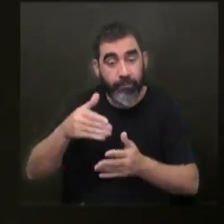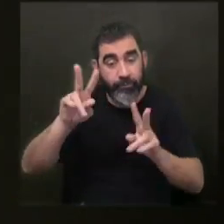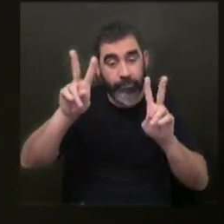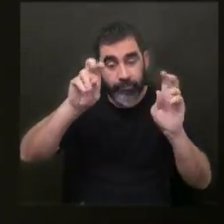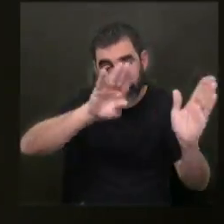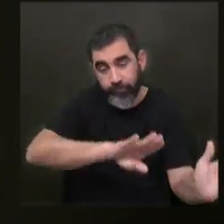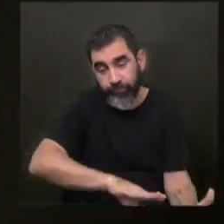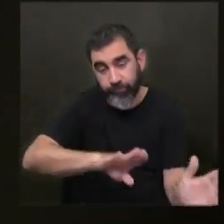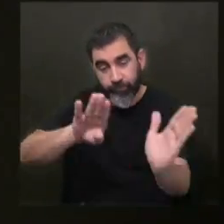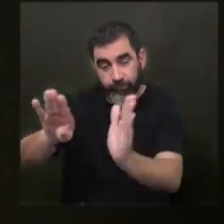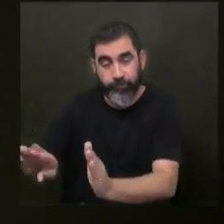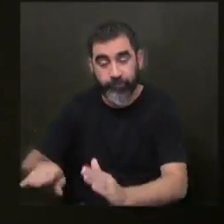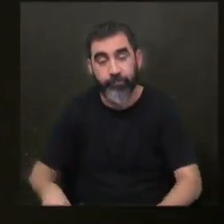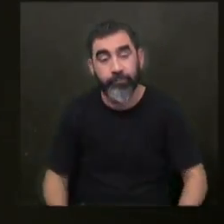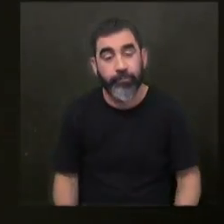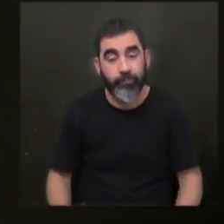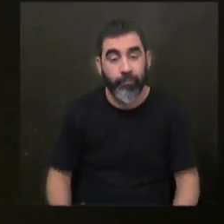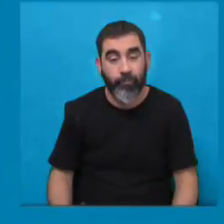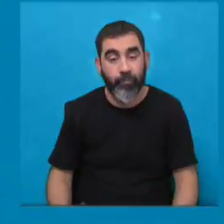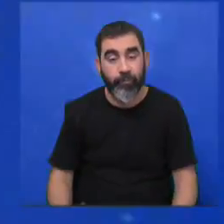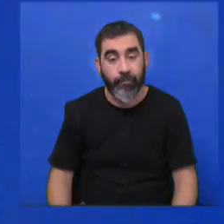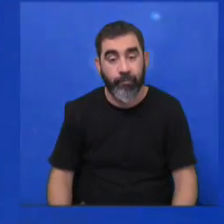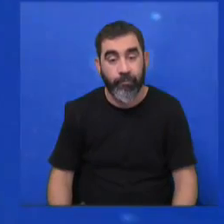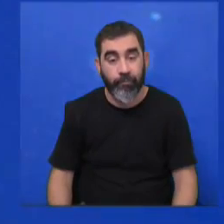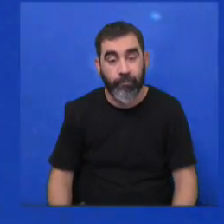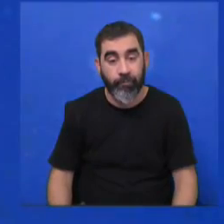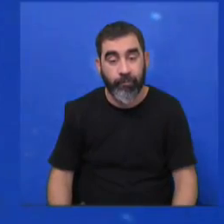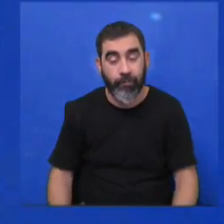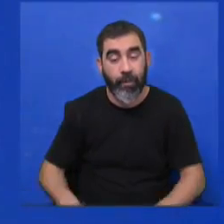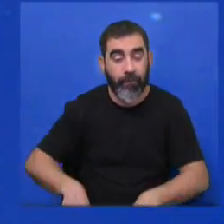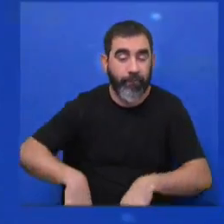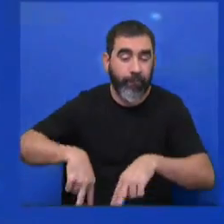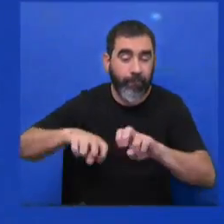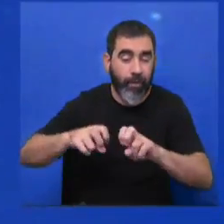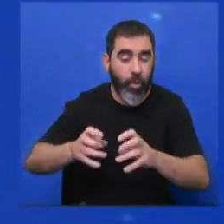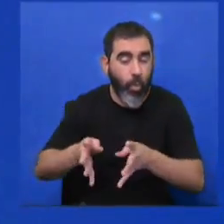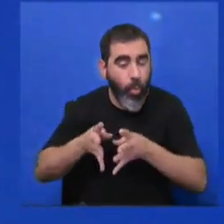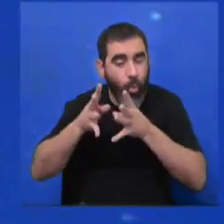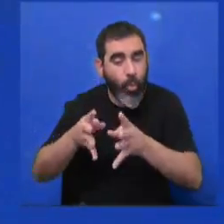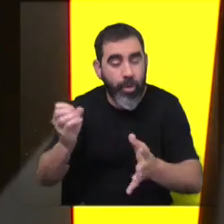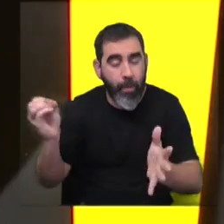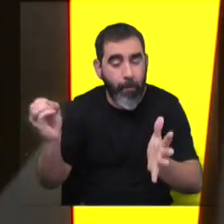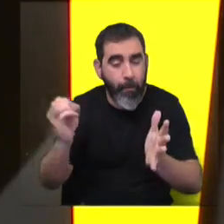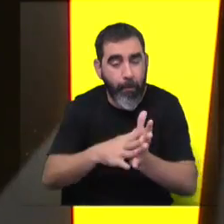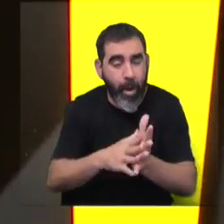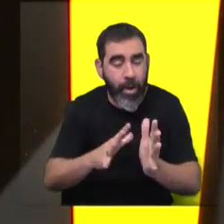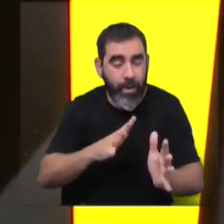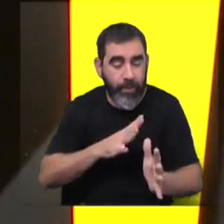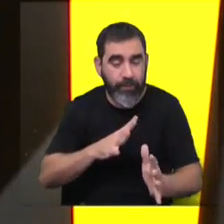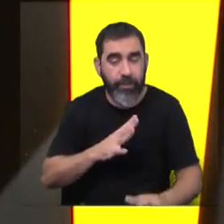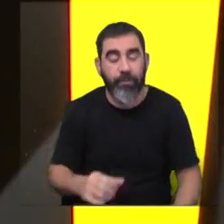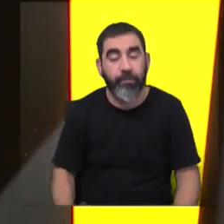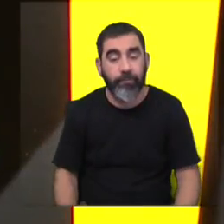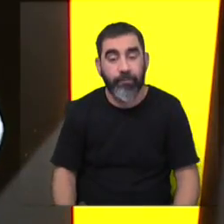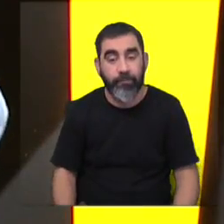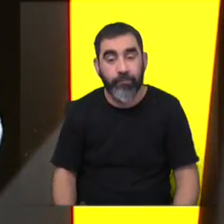hablar de otra cosa, siempre ciencia, y es una investigación en la que nos sumamos a diario, la lucha contra las manchas. Daniela, ¿cómo andas? Bienvenida. Buenas noches,